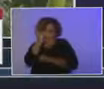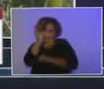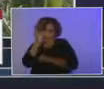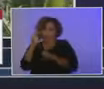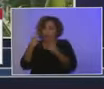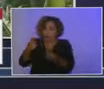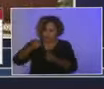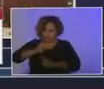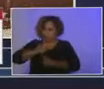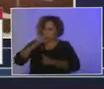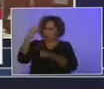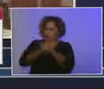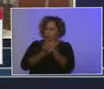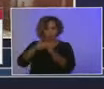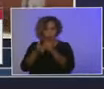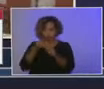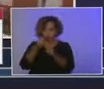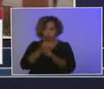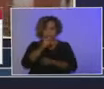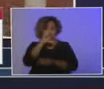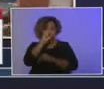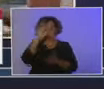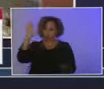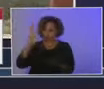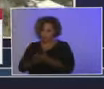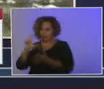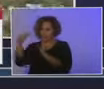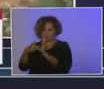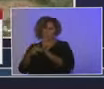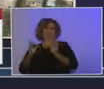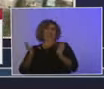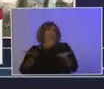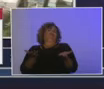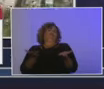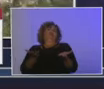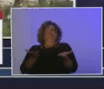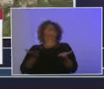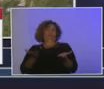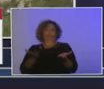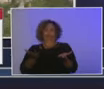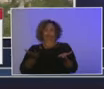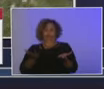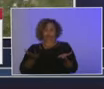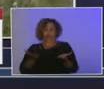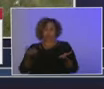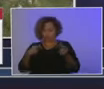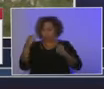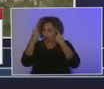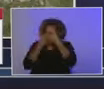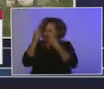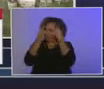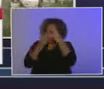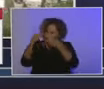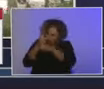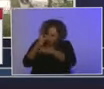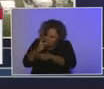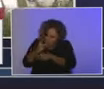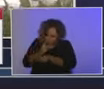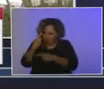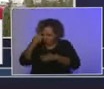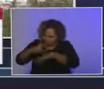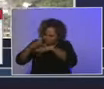mayo? 9 meses. Entonces, y ni siquiera, o sea, le he dado